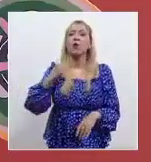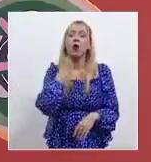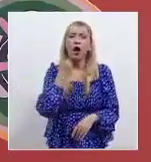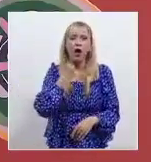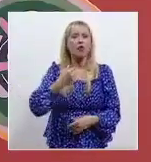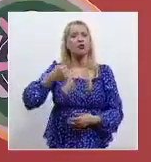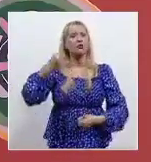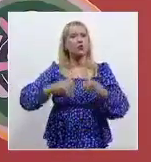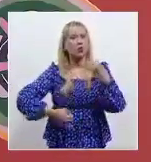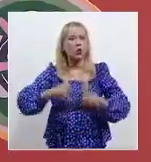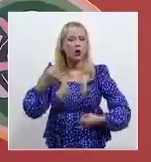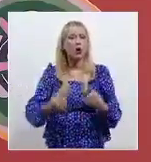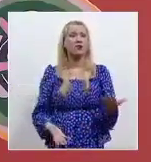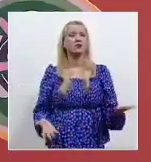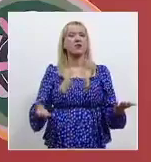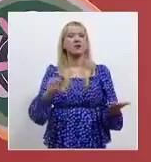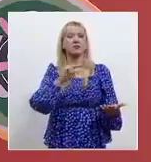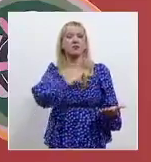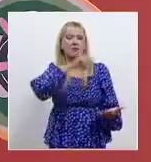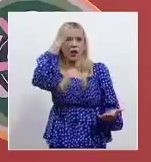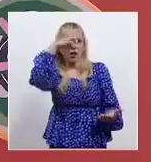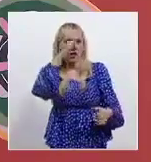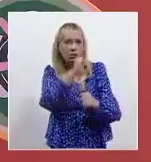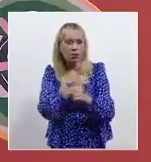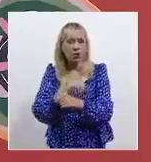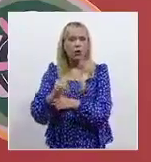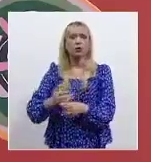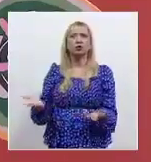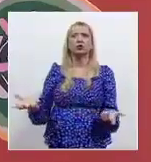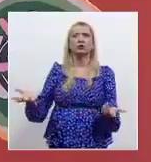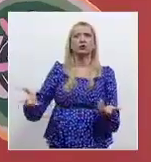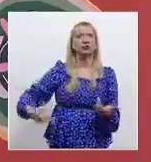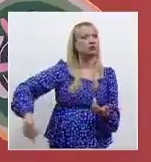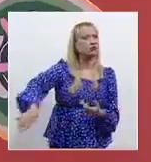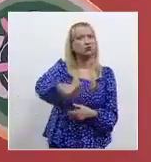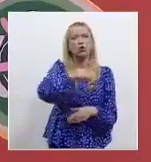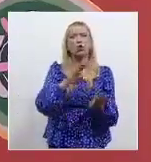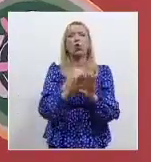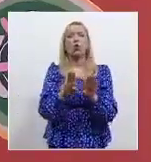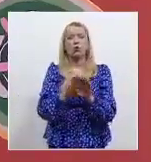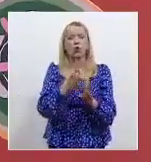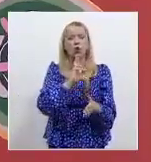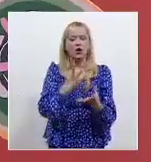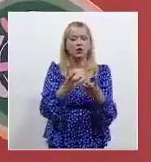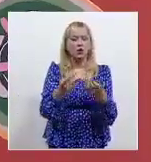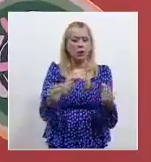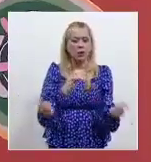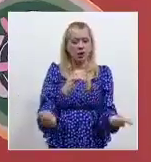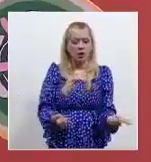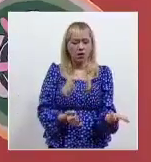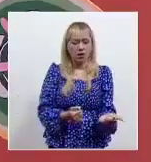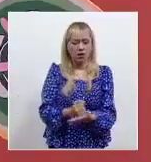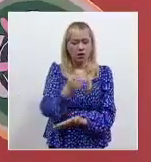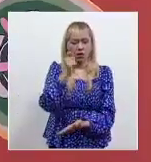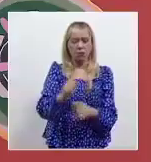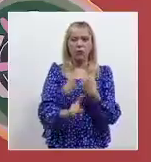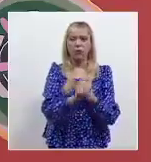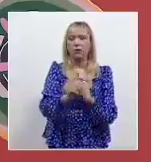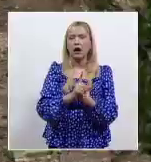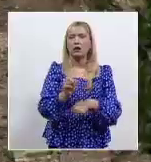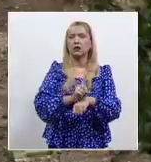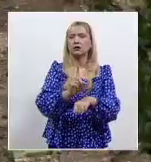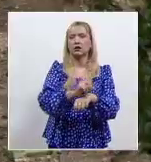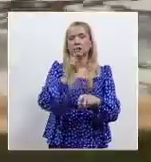aspectos legales, a la justicia de nuestro país, podamos también pensar cómo resolver estos retos y estas problemáticas que